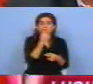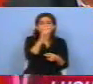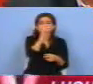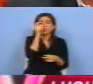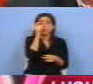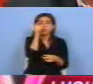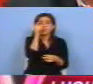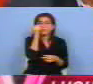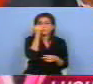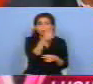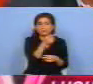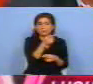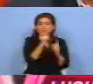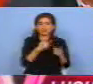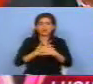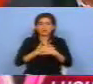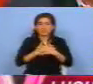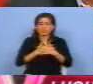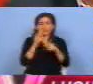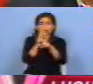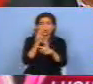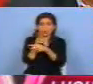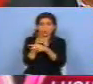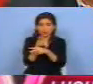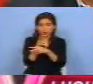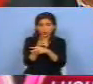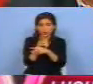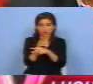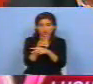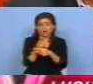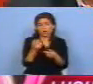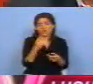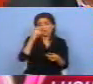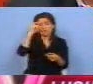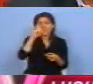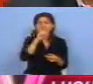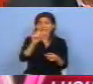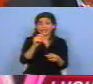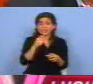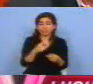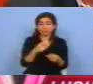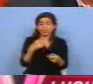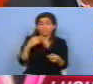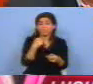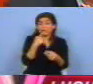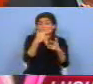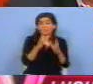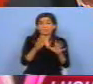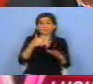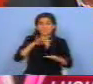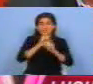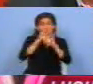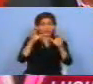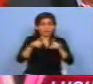toda la vida que le genera también un afecto para cuidarlo y protegerlo al aire y en ese caso y como el don de gente obliga a decirlo lo entiendo